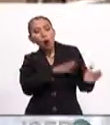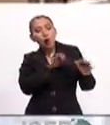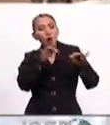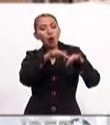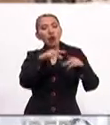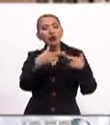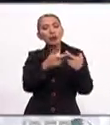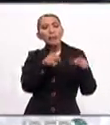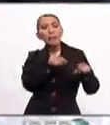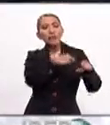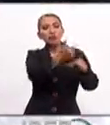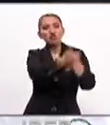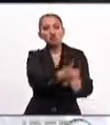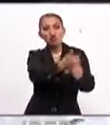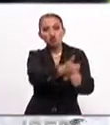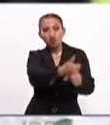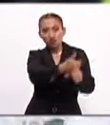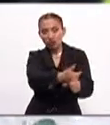cumbre paralela de víctimas.